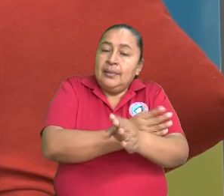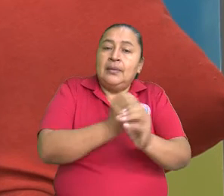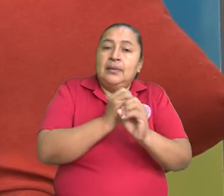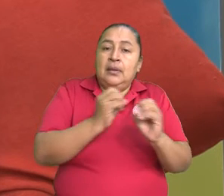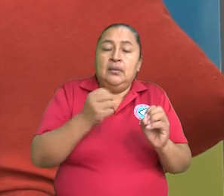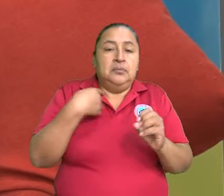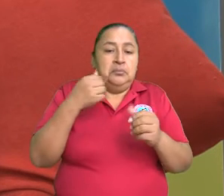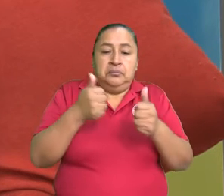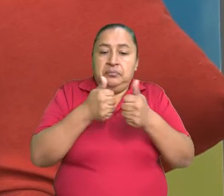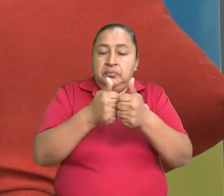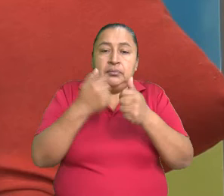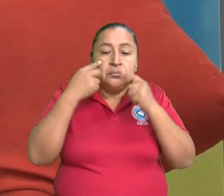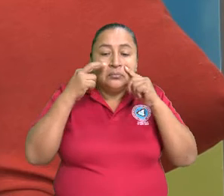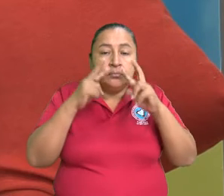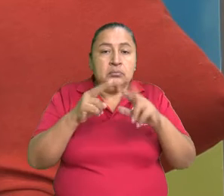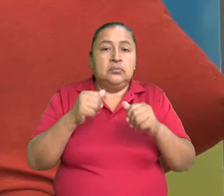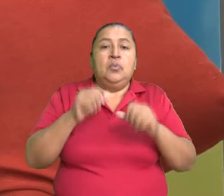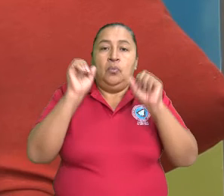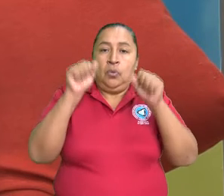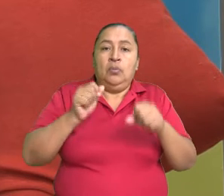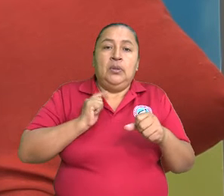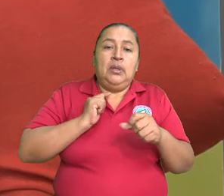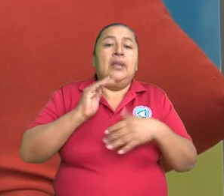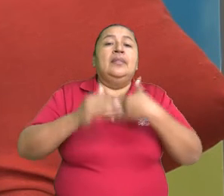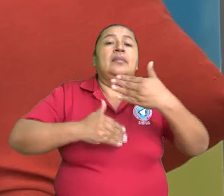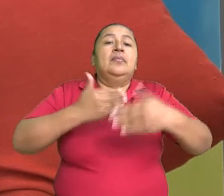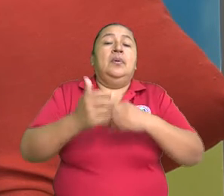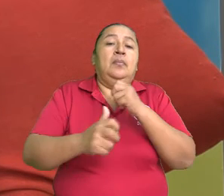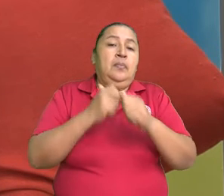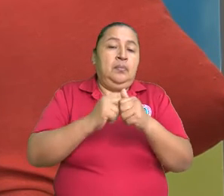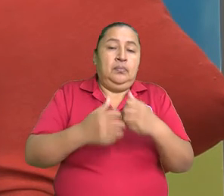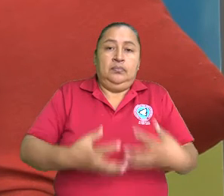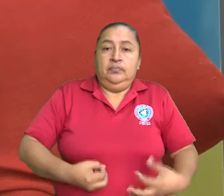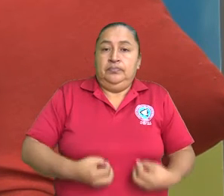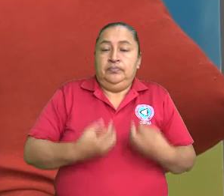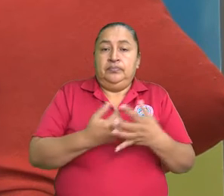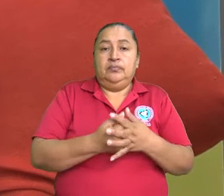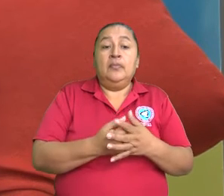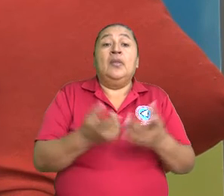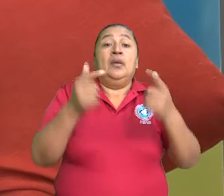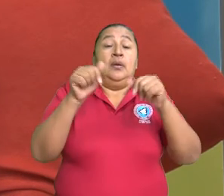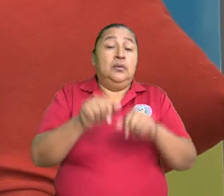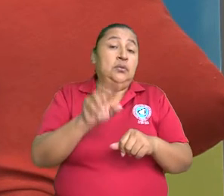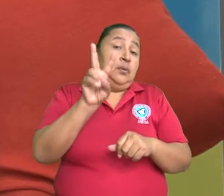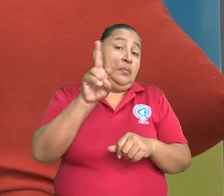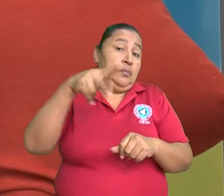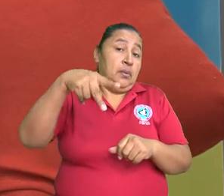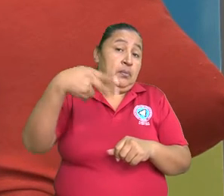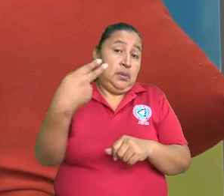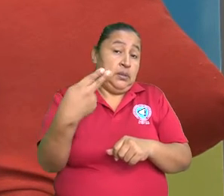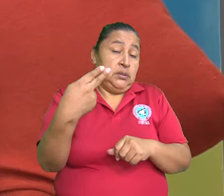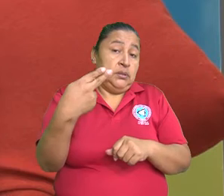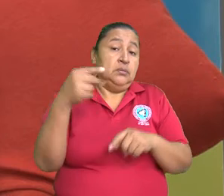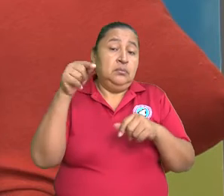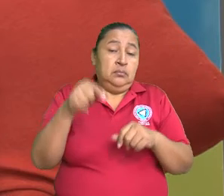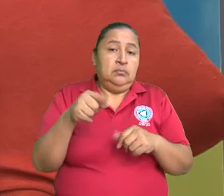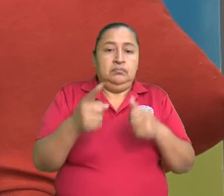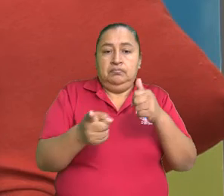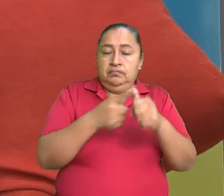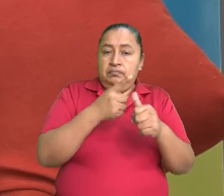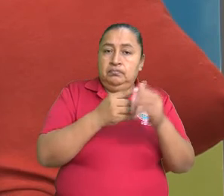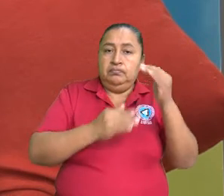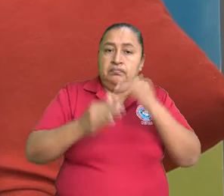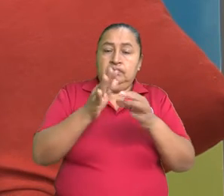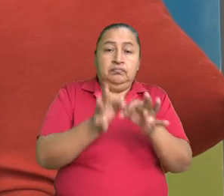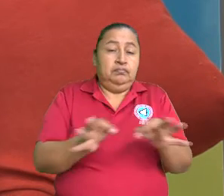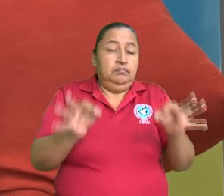nos damos un seguimiento, podemos tener esas complicaciones. De hecho, el virus del papiloma humano, ¿verdad?, que es la principal causa de